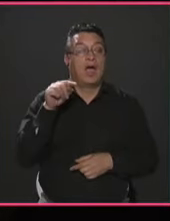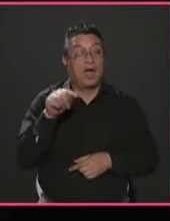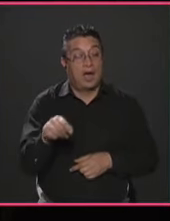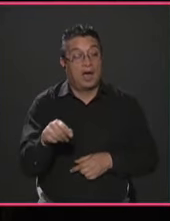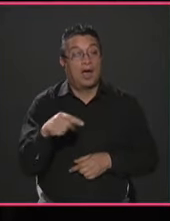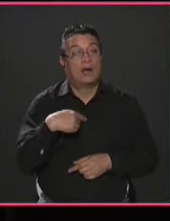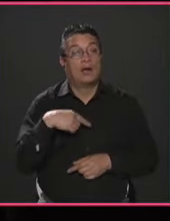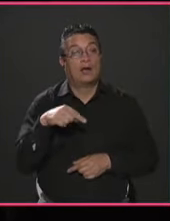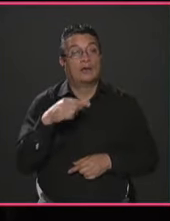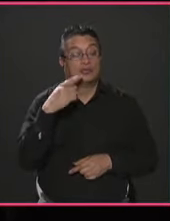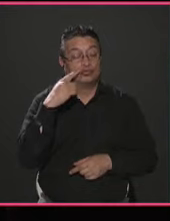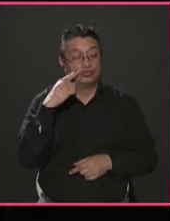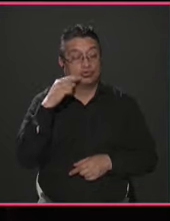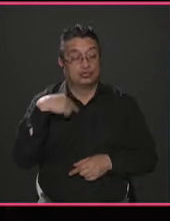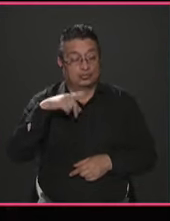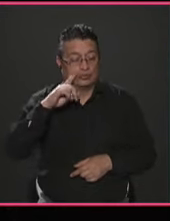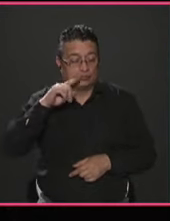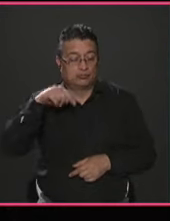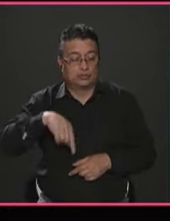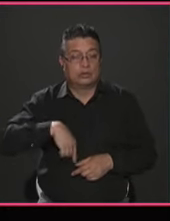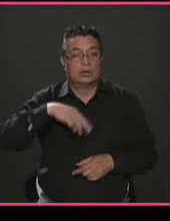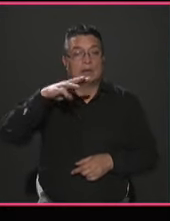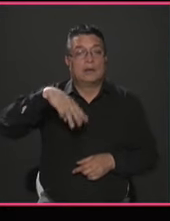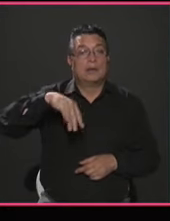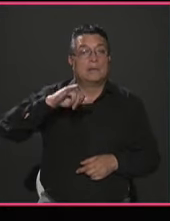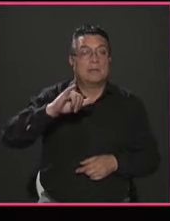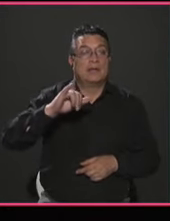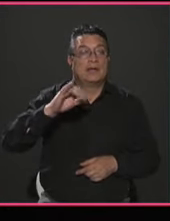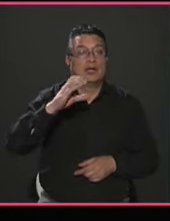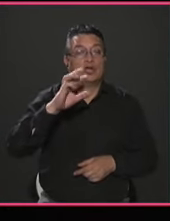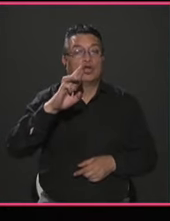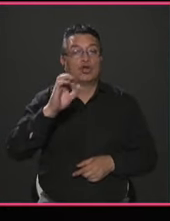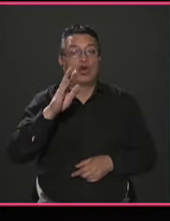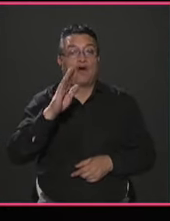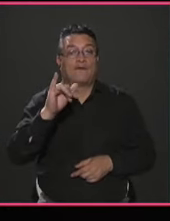tendr tendremos eh microb